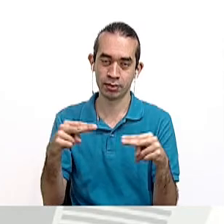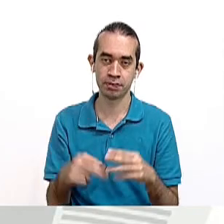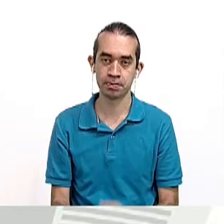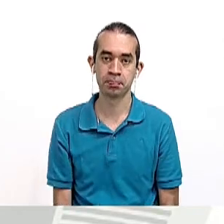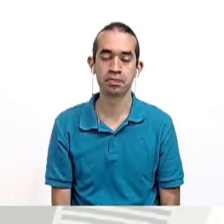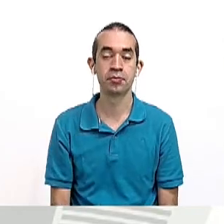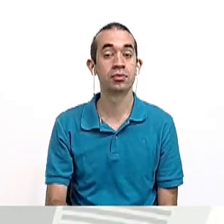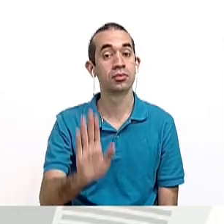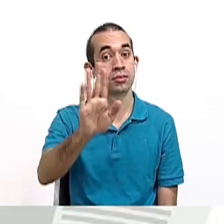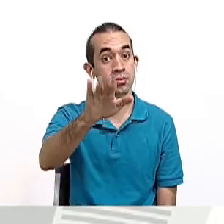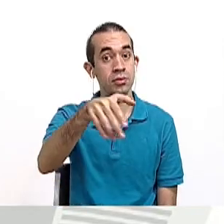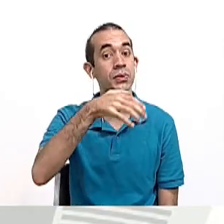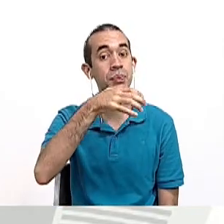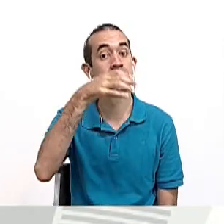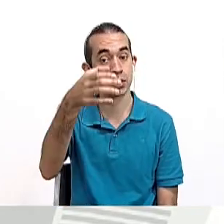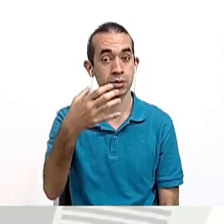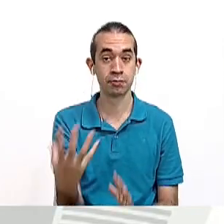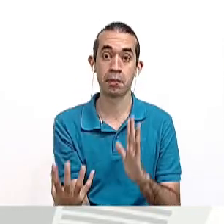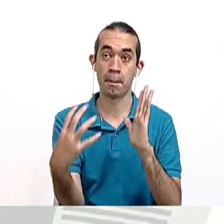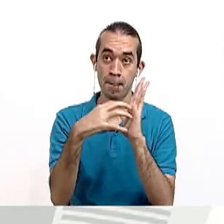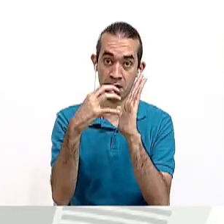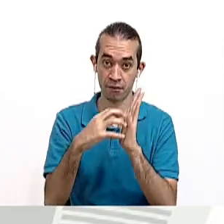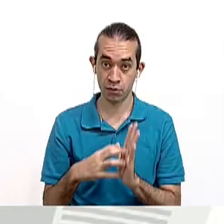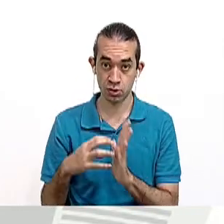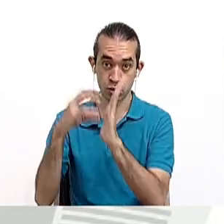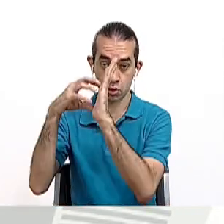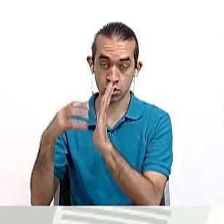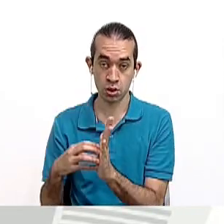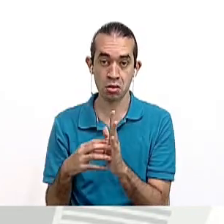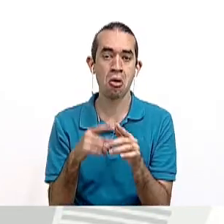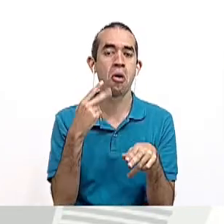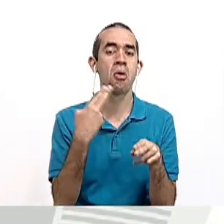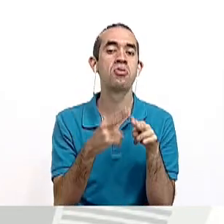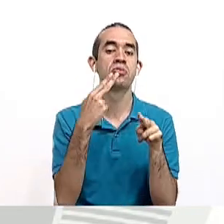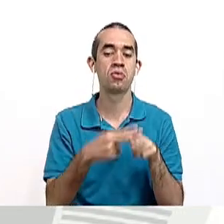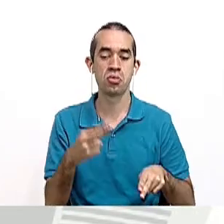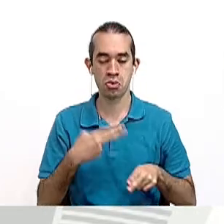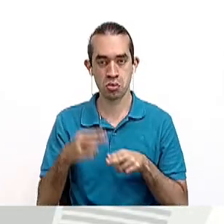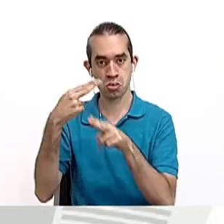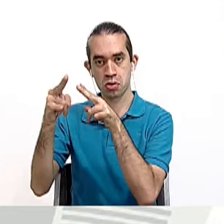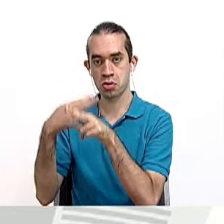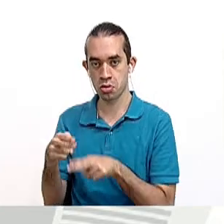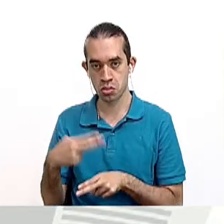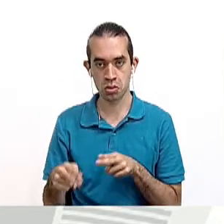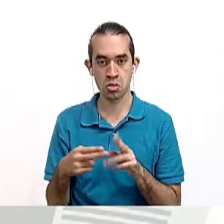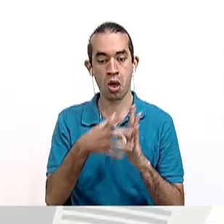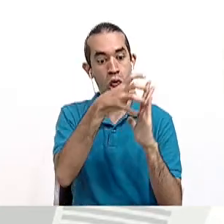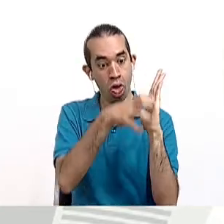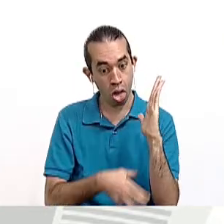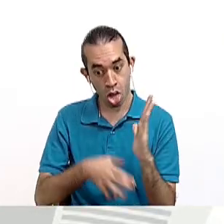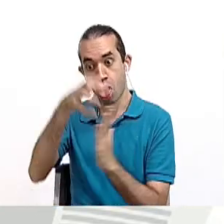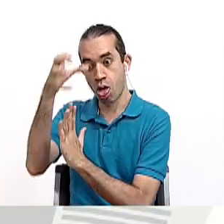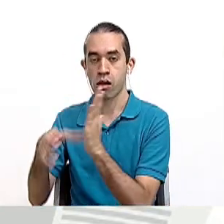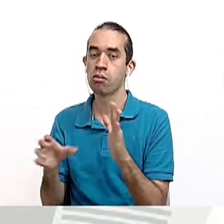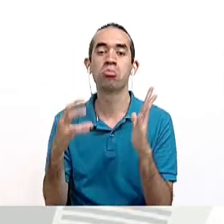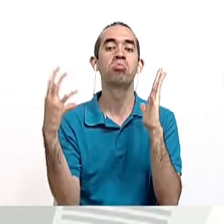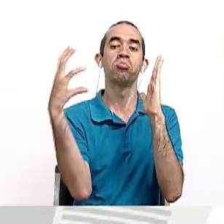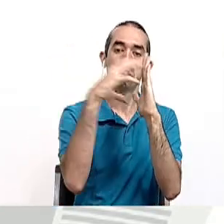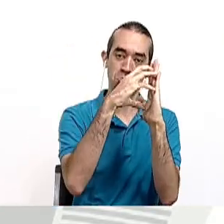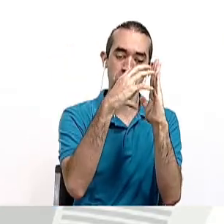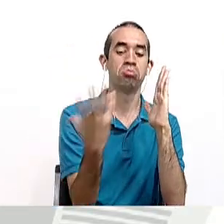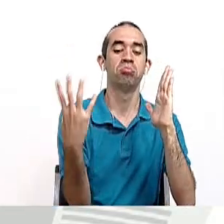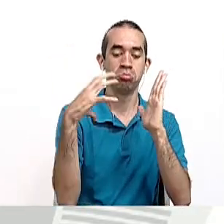Se recomienda que los párrafos en una noticia sean breves. Cada párrafo detalle